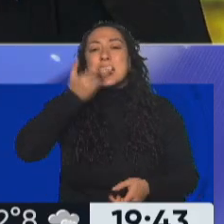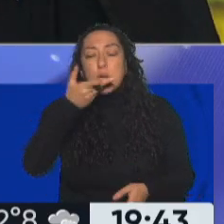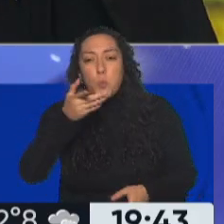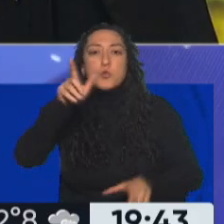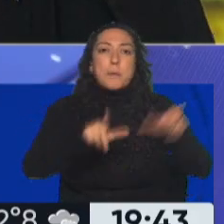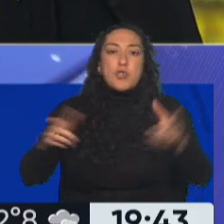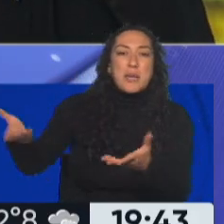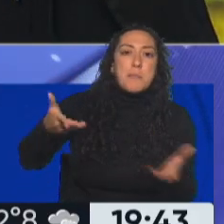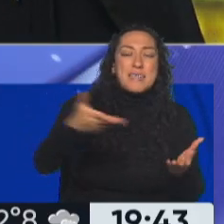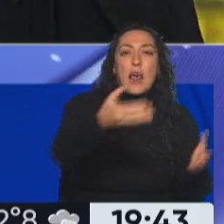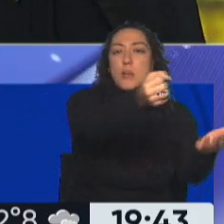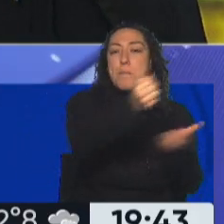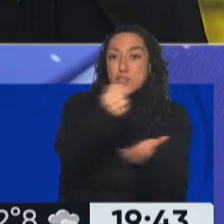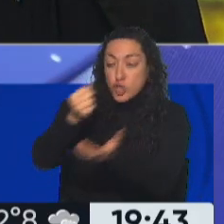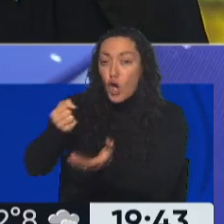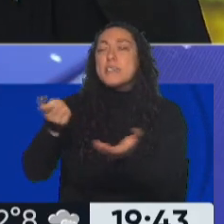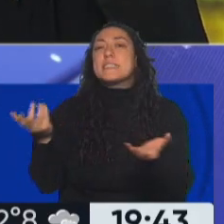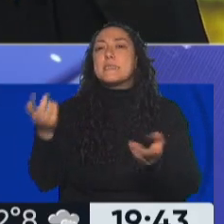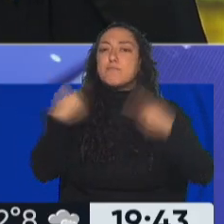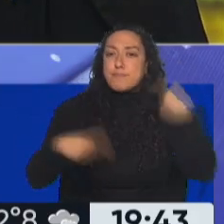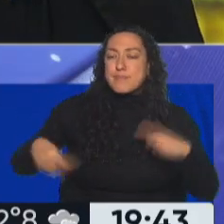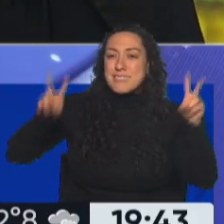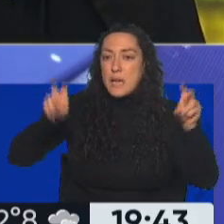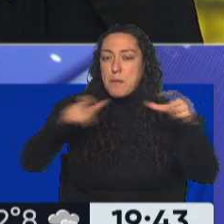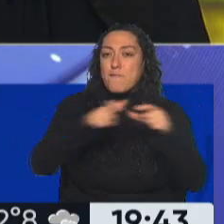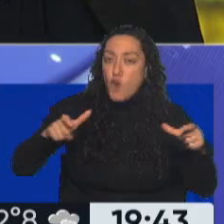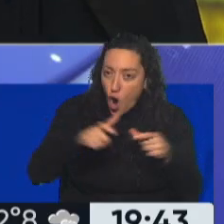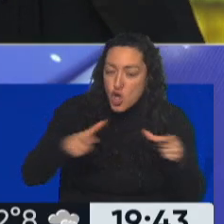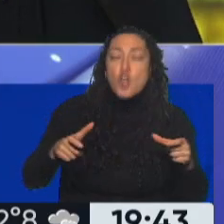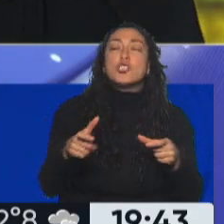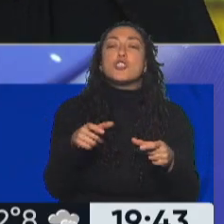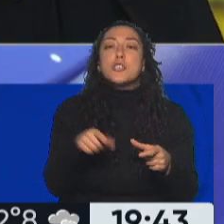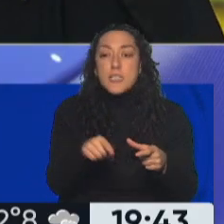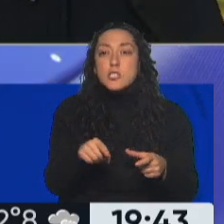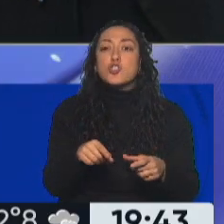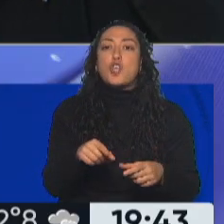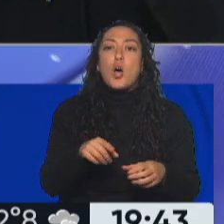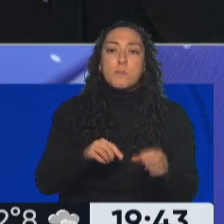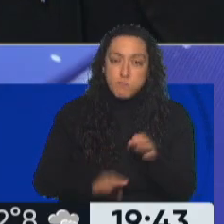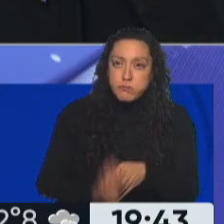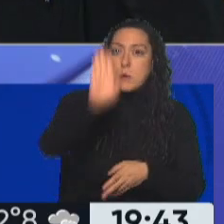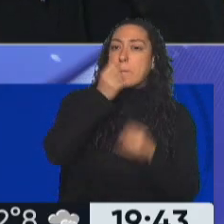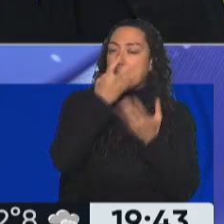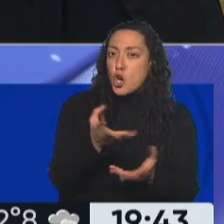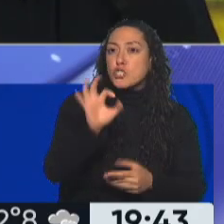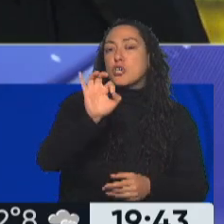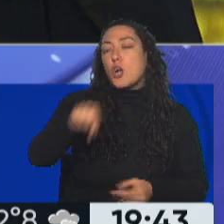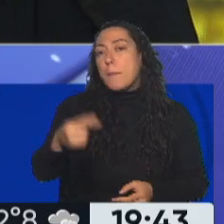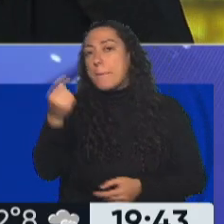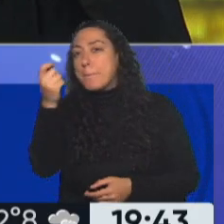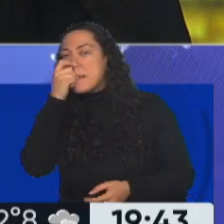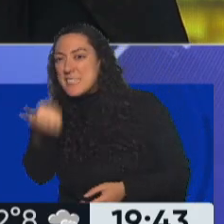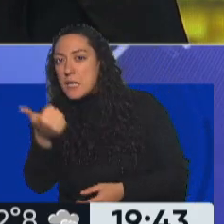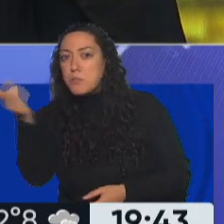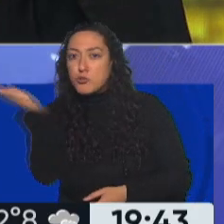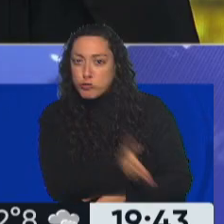inversores fueron variadas. Por un lado tuvimos a los bonos que tuvieron un repunte de un 0,26%, mientras que